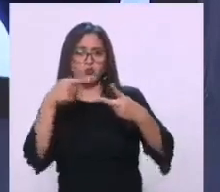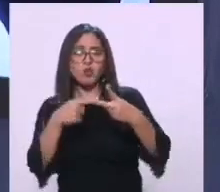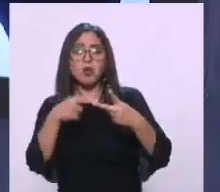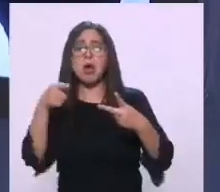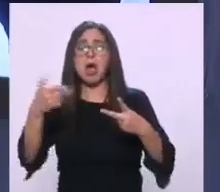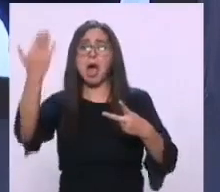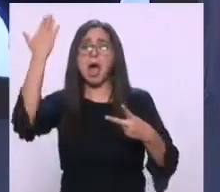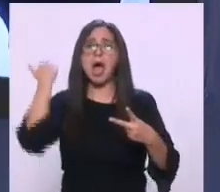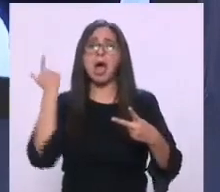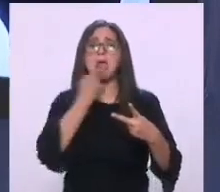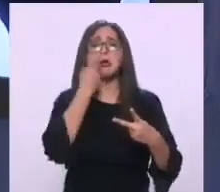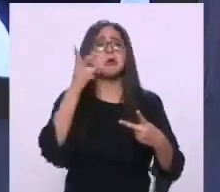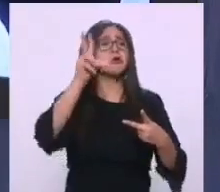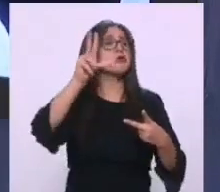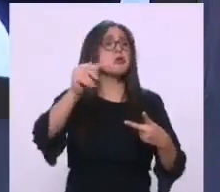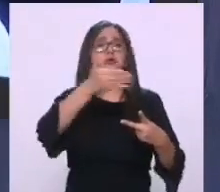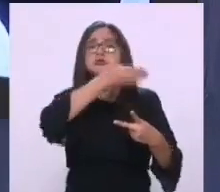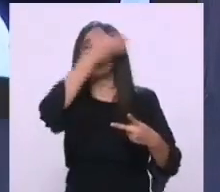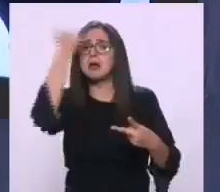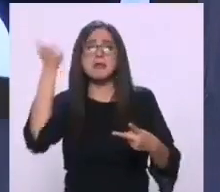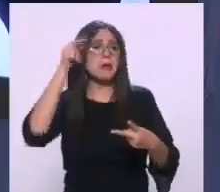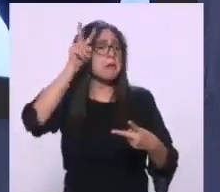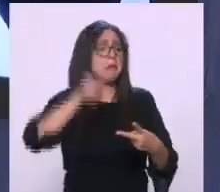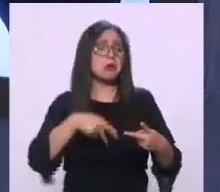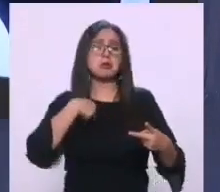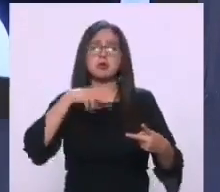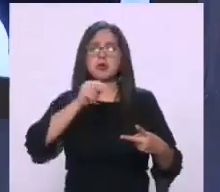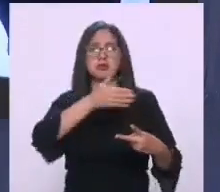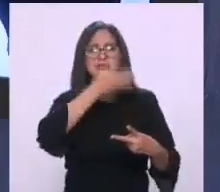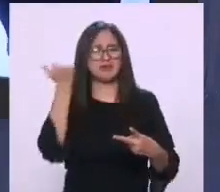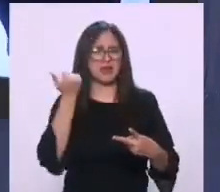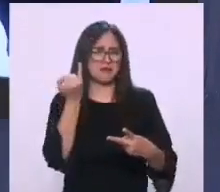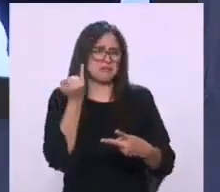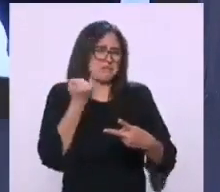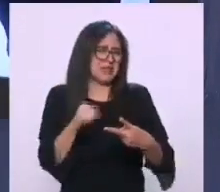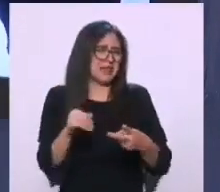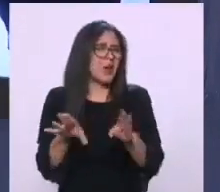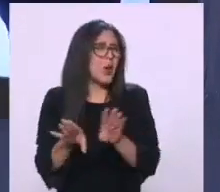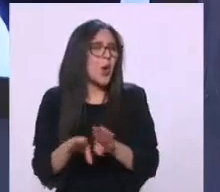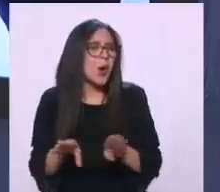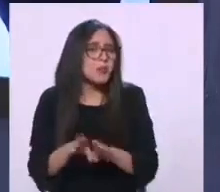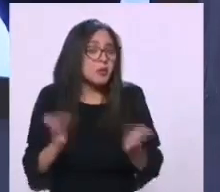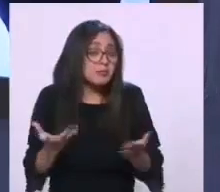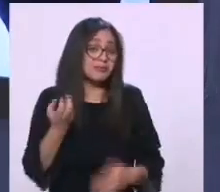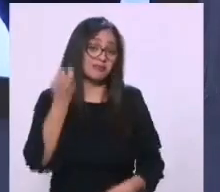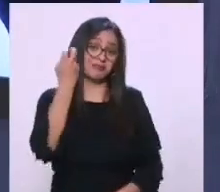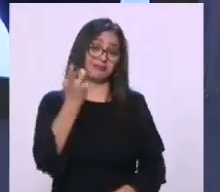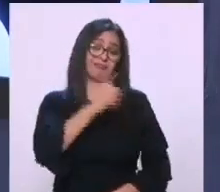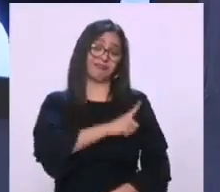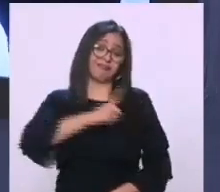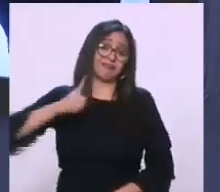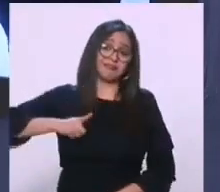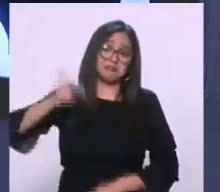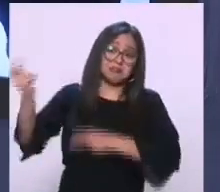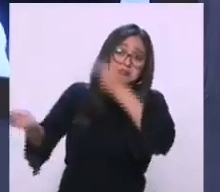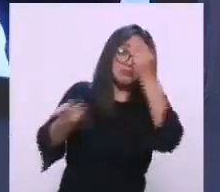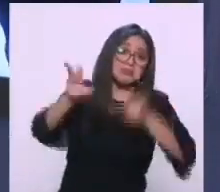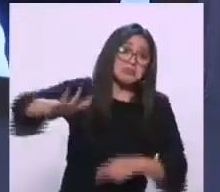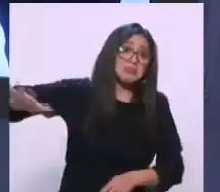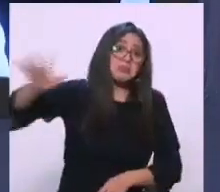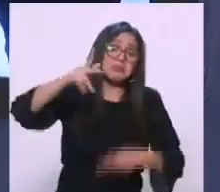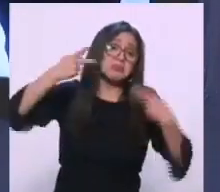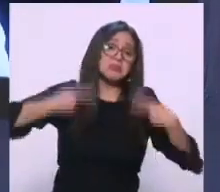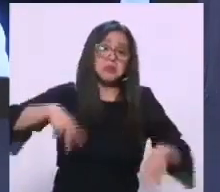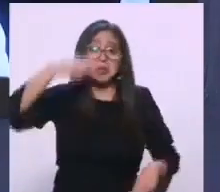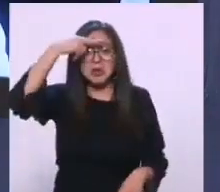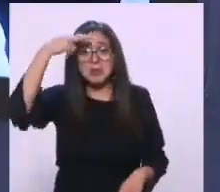no sabía nada, que no estaba enterado. Esto, bueno, pues habría que preguntarle a qué opinan los ciudadanos, pero